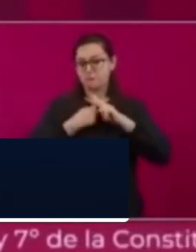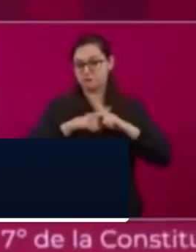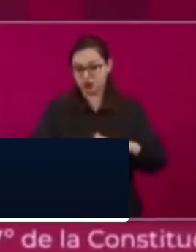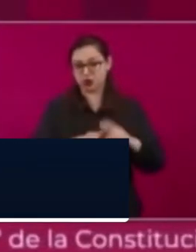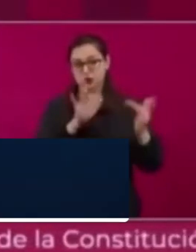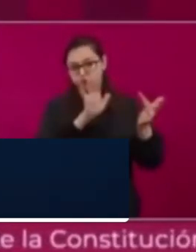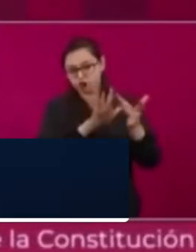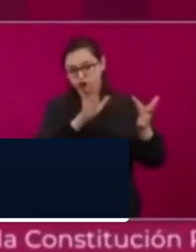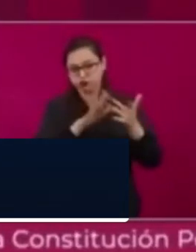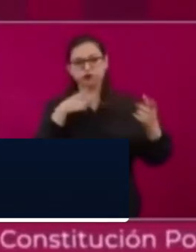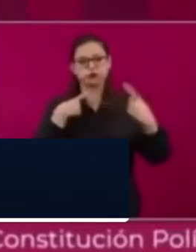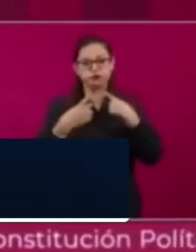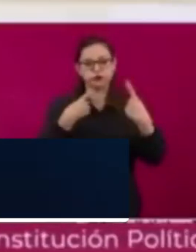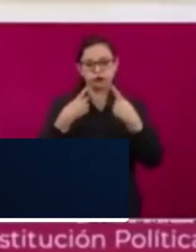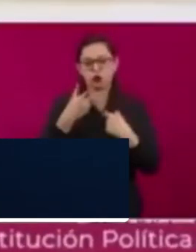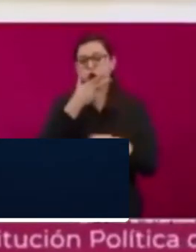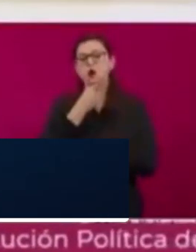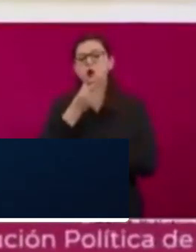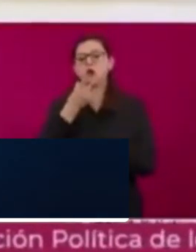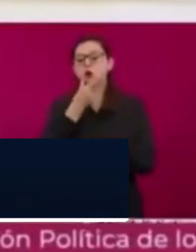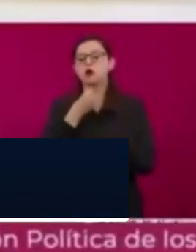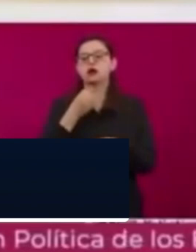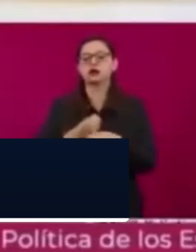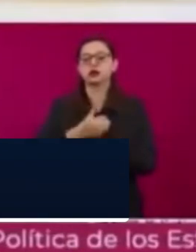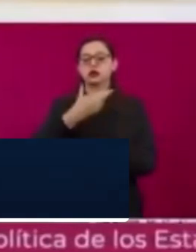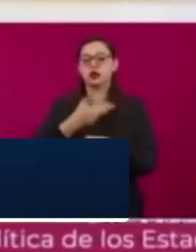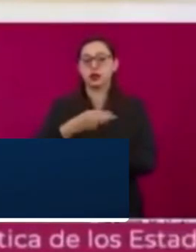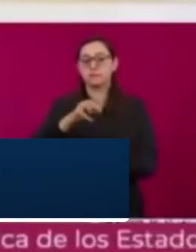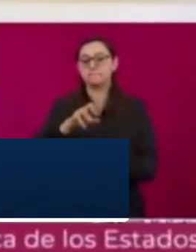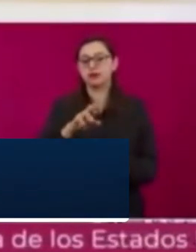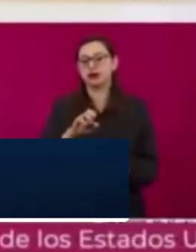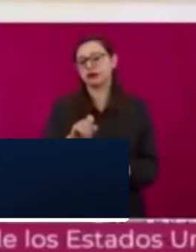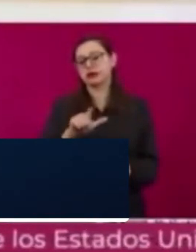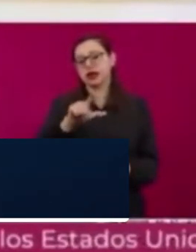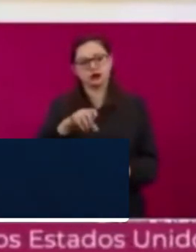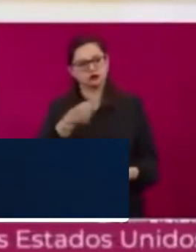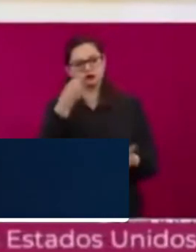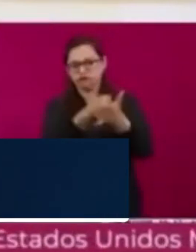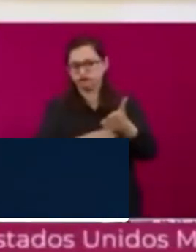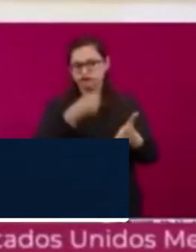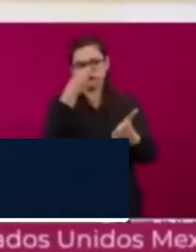Ebrard. Se está exigiendo una investigación de fondo